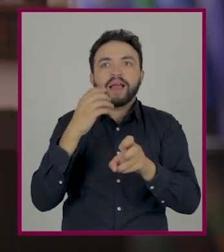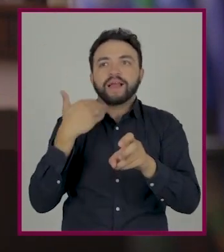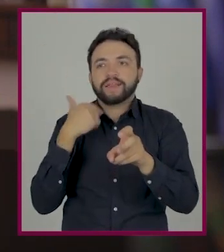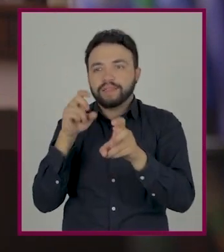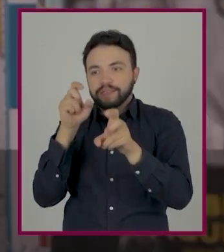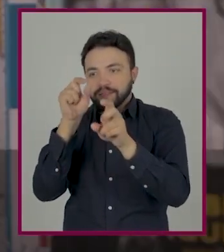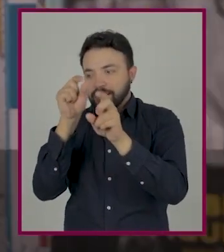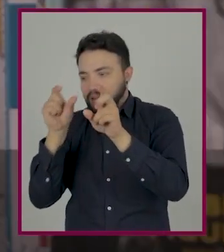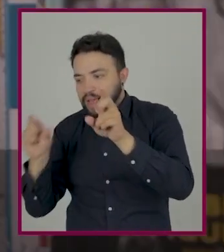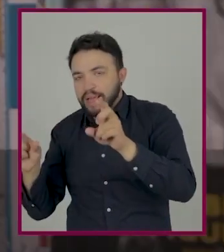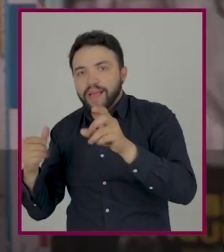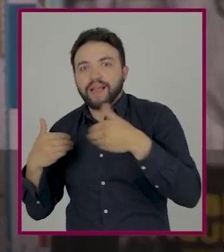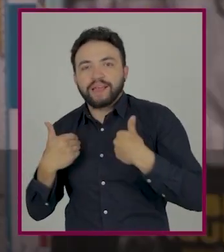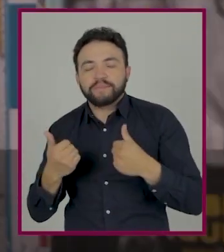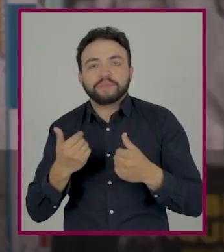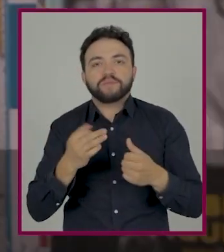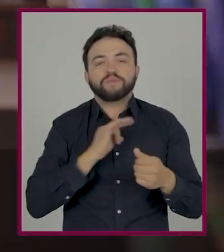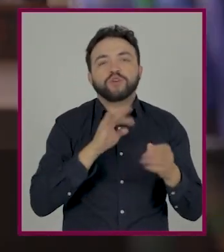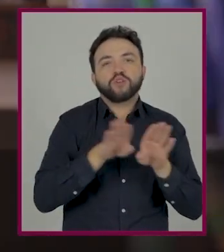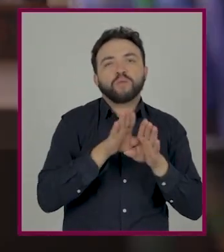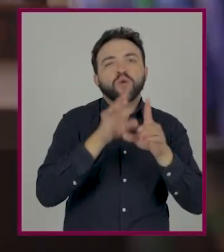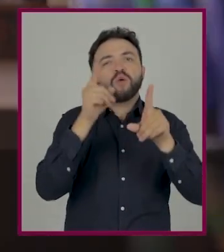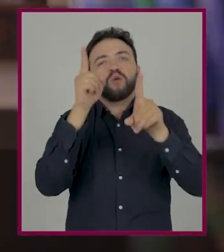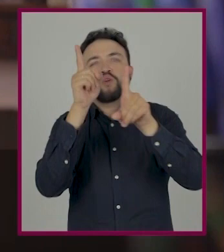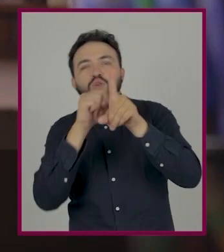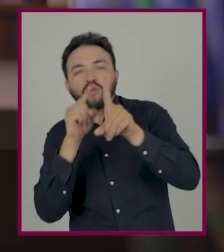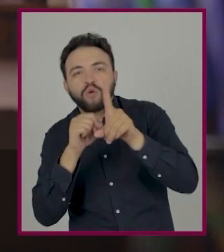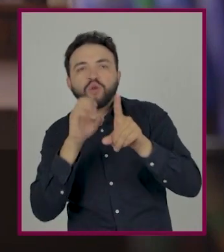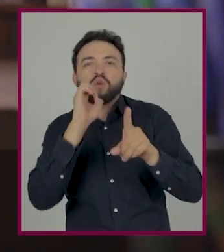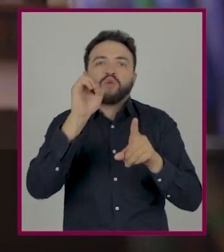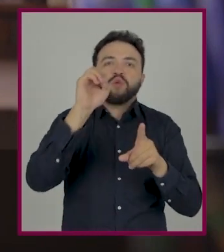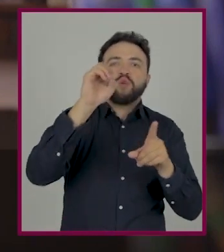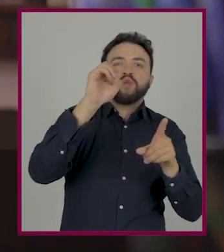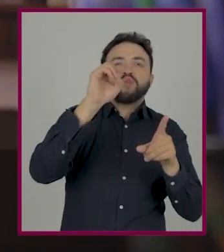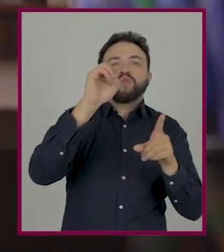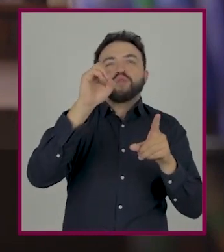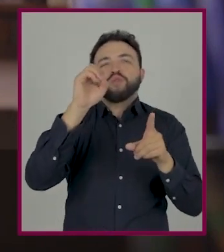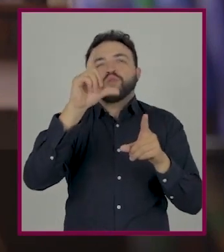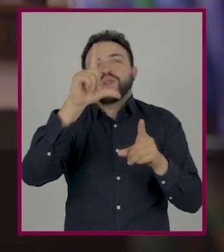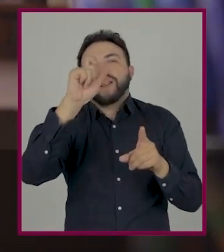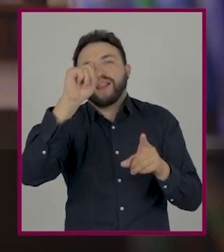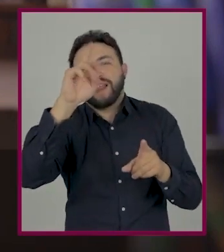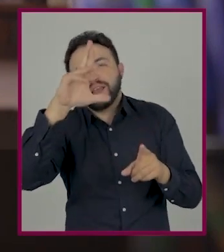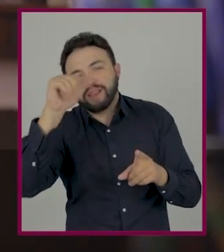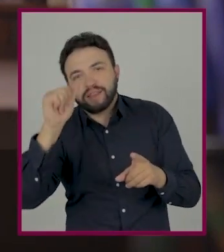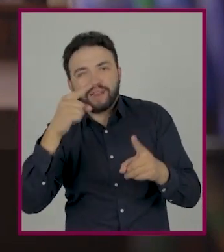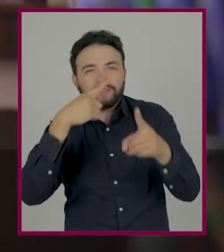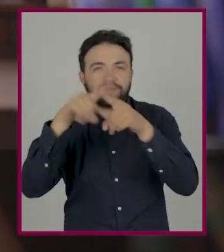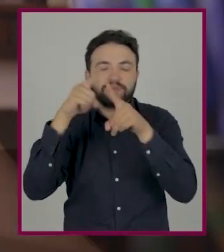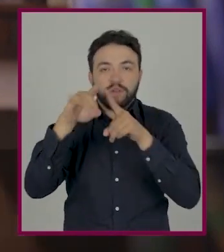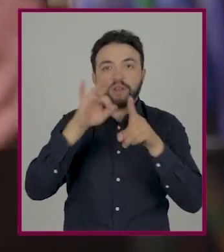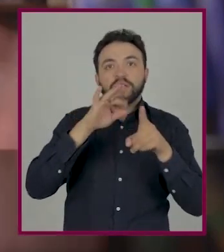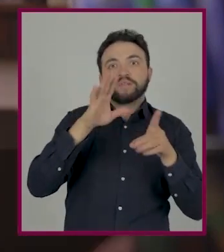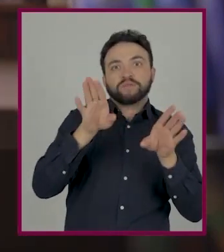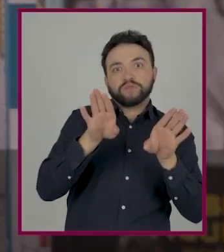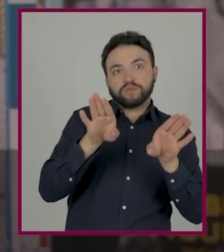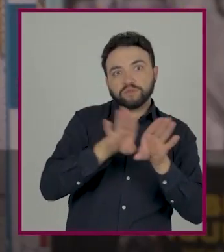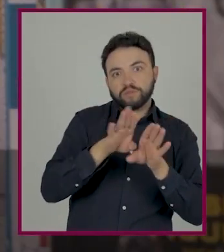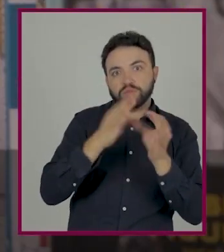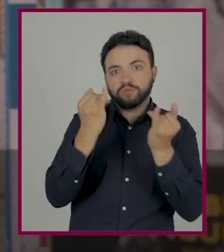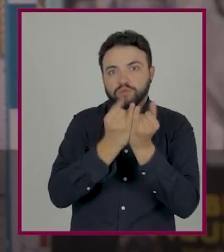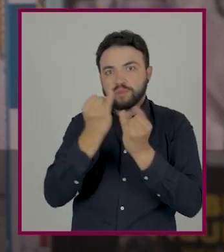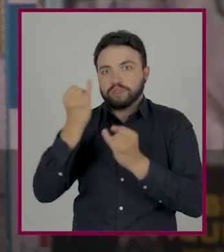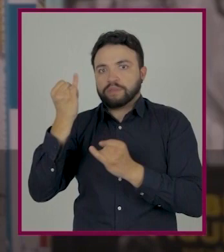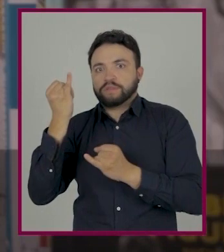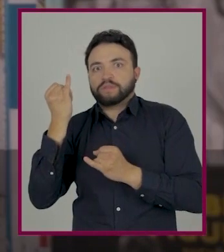para guiarnos. ¿Cómo es eso? Pues usar cosas como letras, colores, cuadros, viñetas, lo que tú quieras.